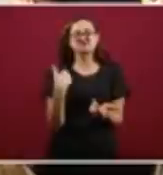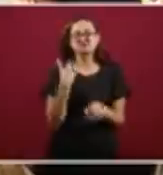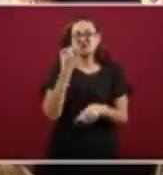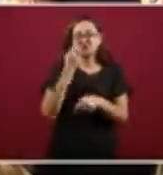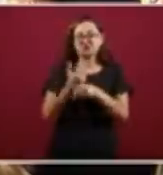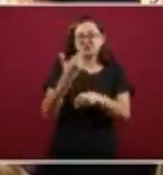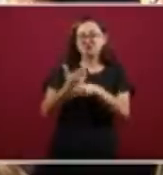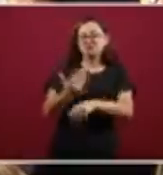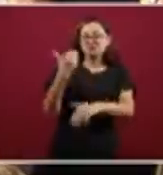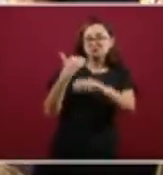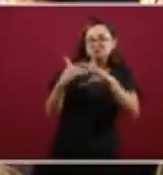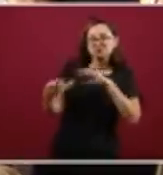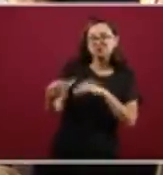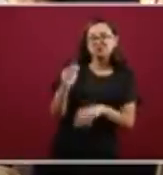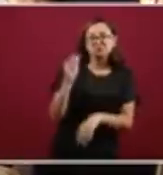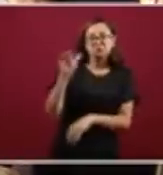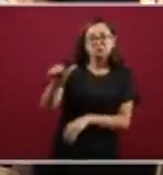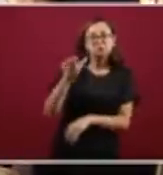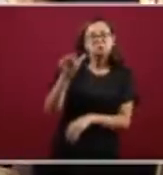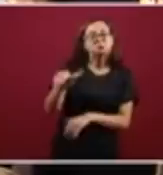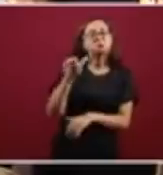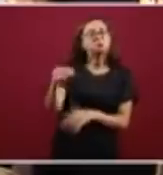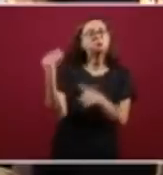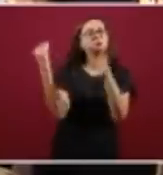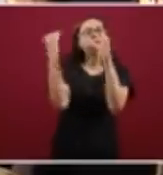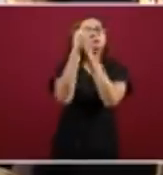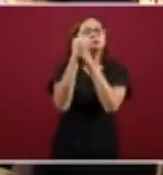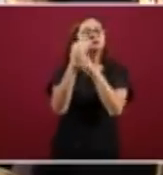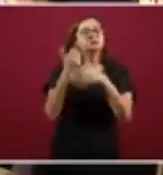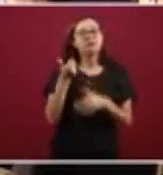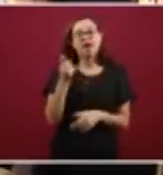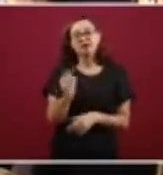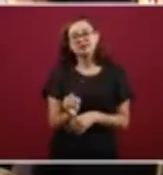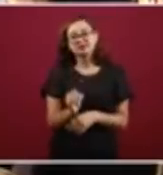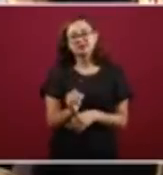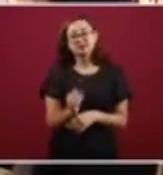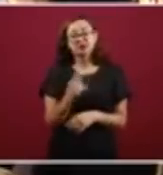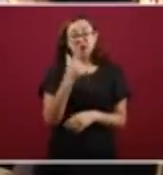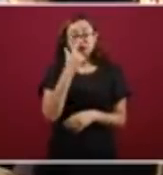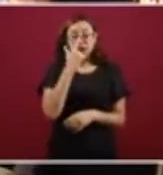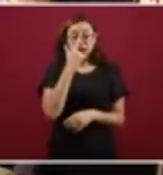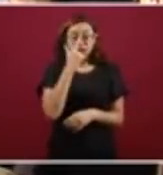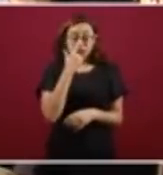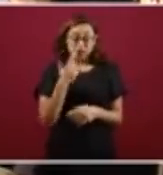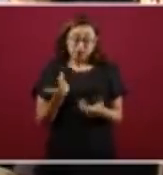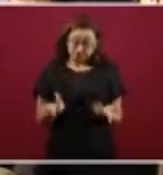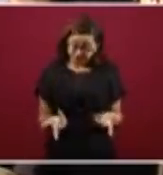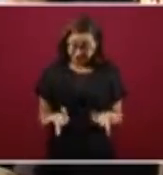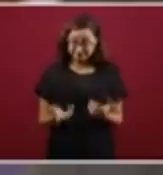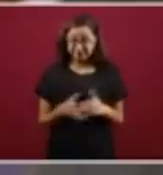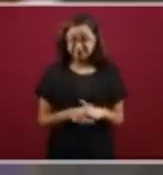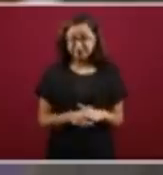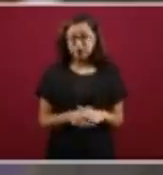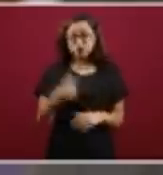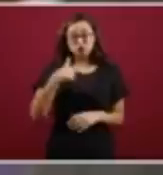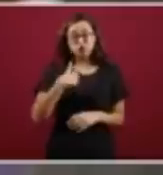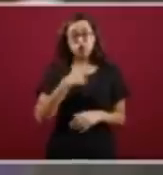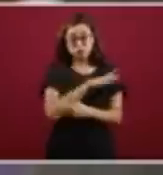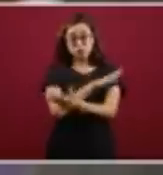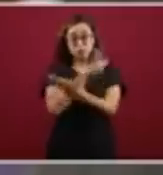secretaría. Y le comento esto porque la última vez que yo acudí a su secretaría